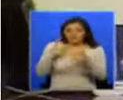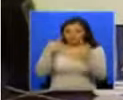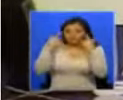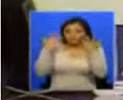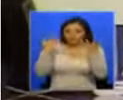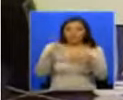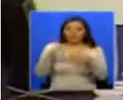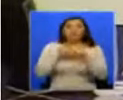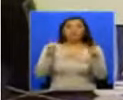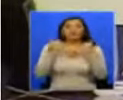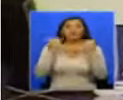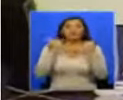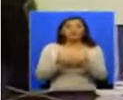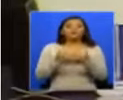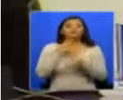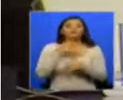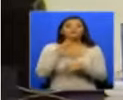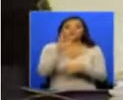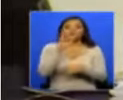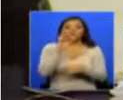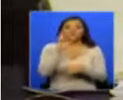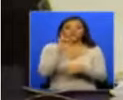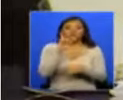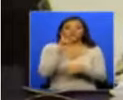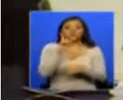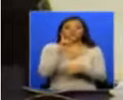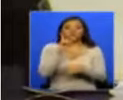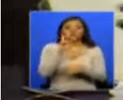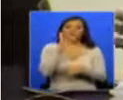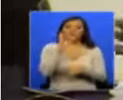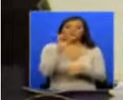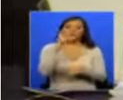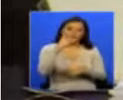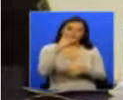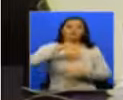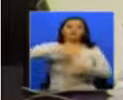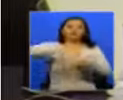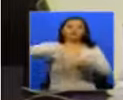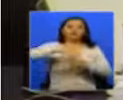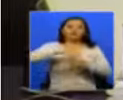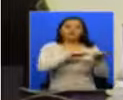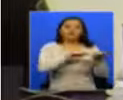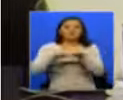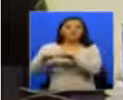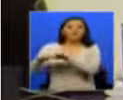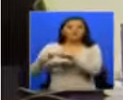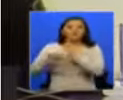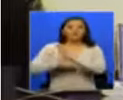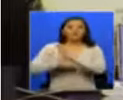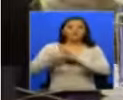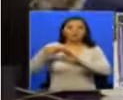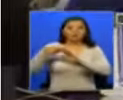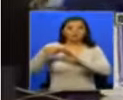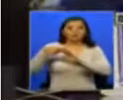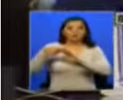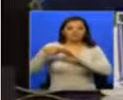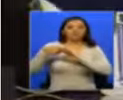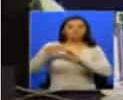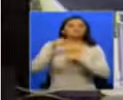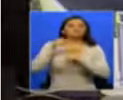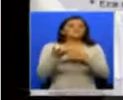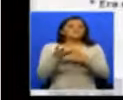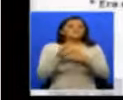Estabilización Petrolera, ¿no? Que en verdad no cumplía los objetivos de estabilización. La mitad se iba a